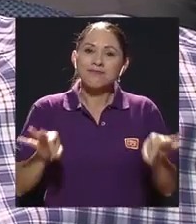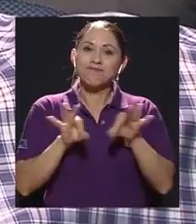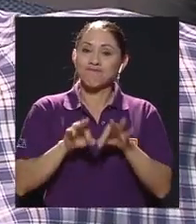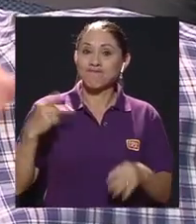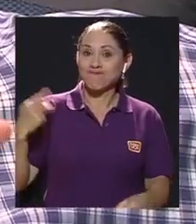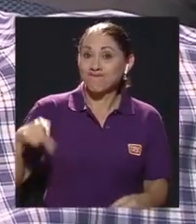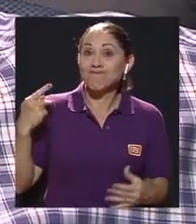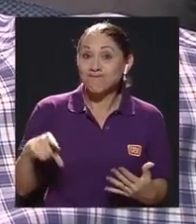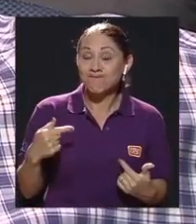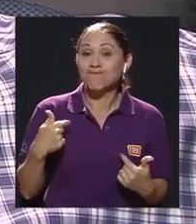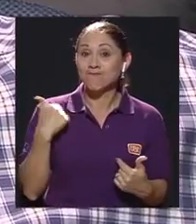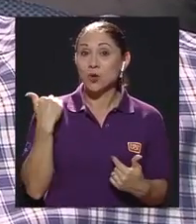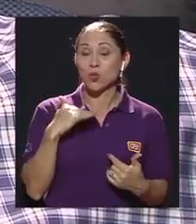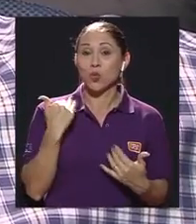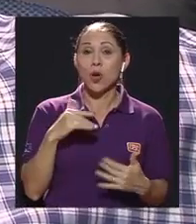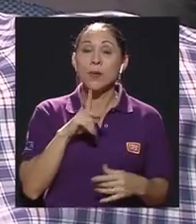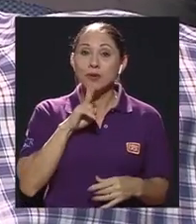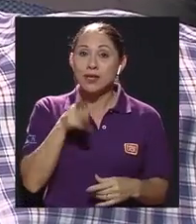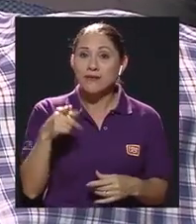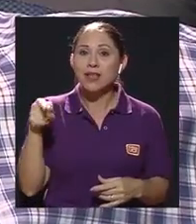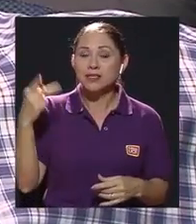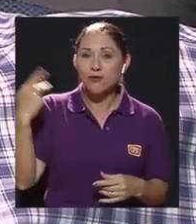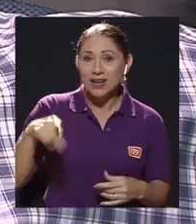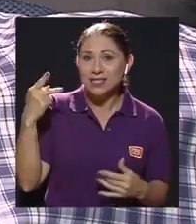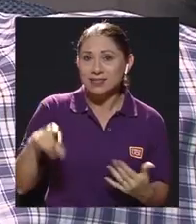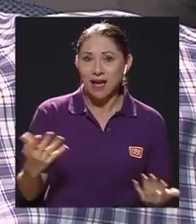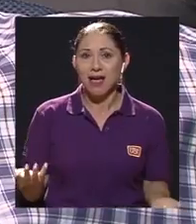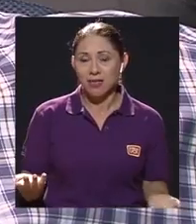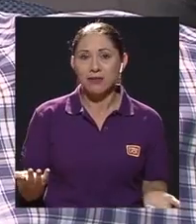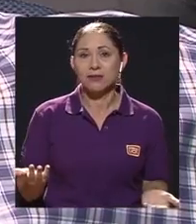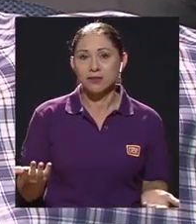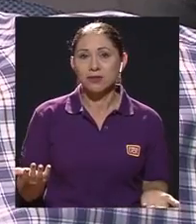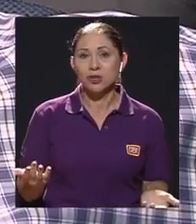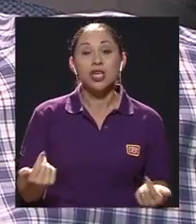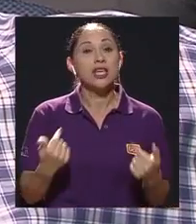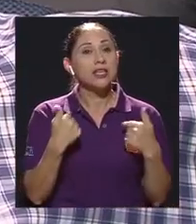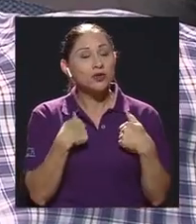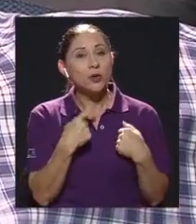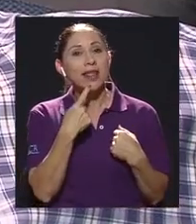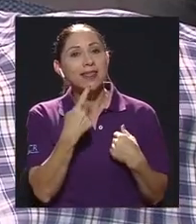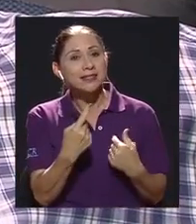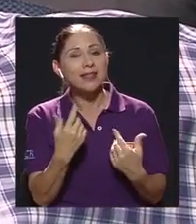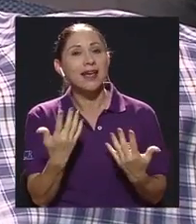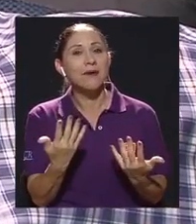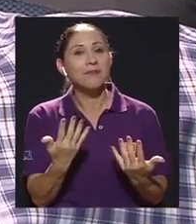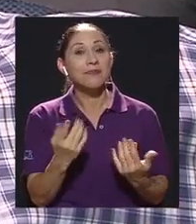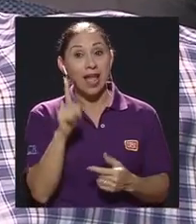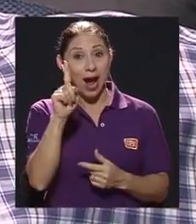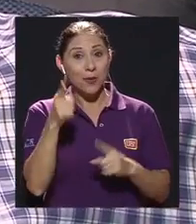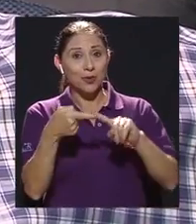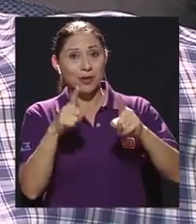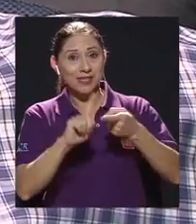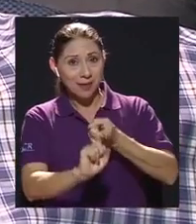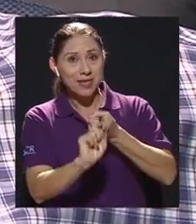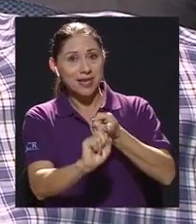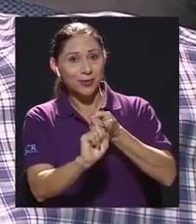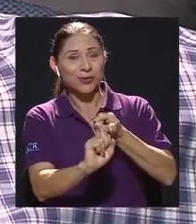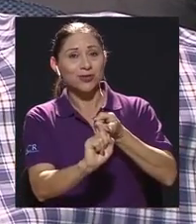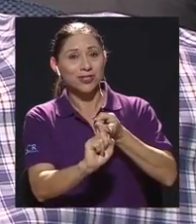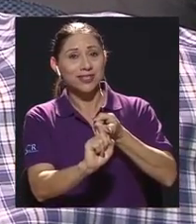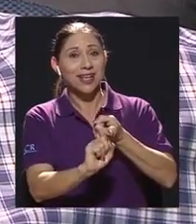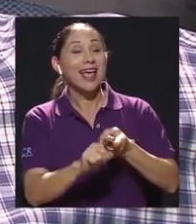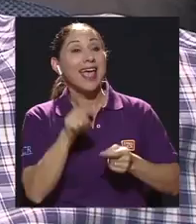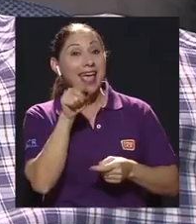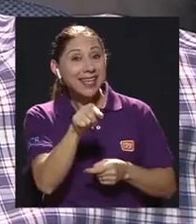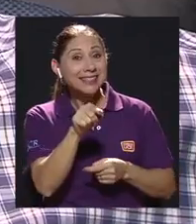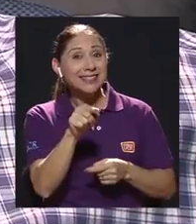arriesgarse, porque eso fue arriesgado. Y yo le decía a uno de mis amigos, esa ha